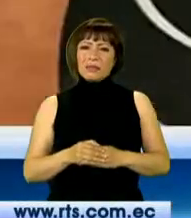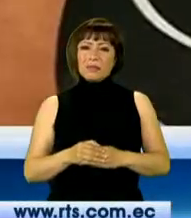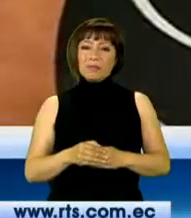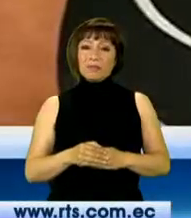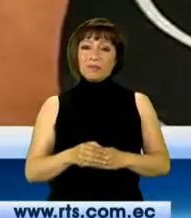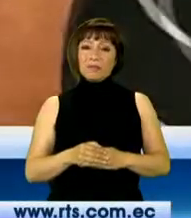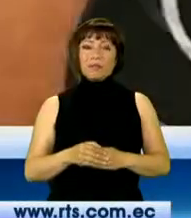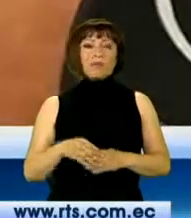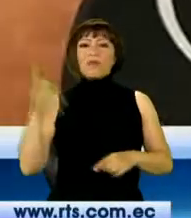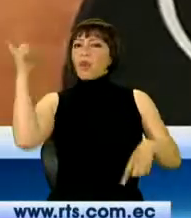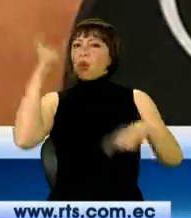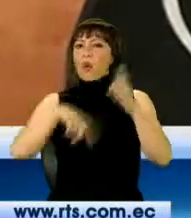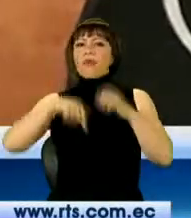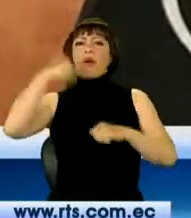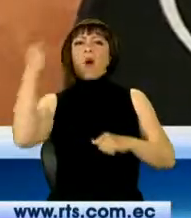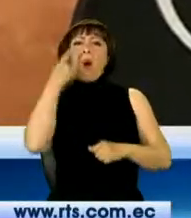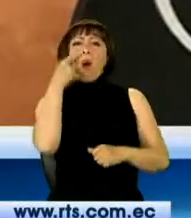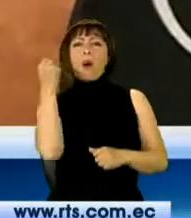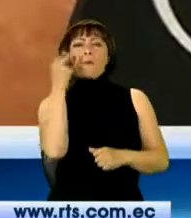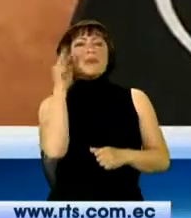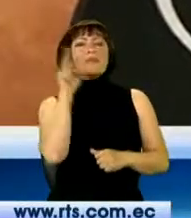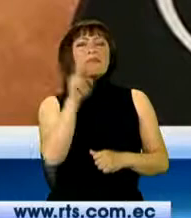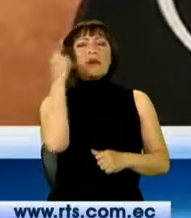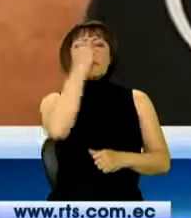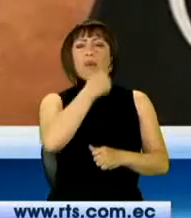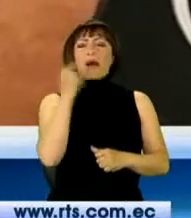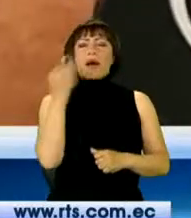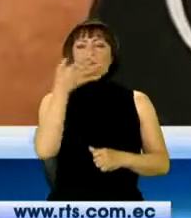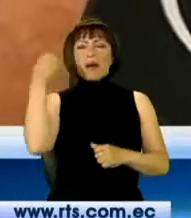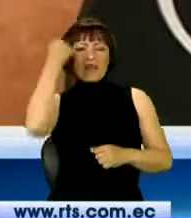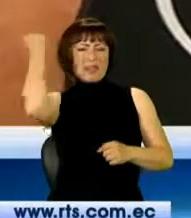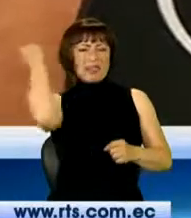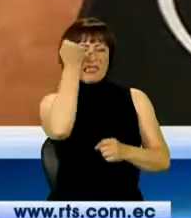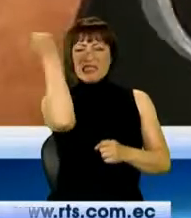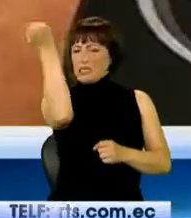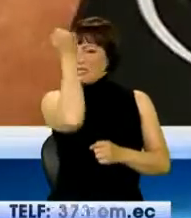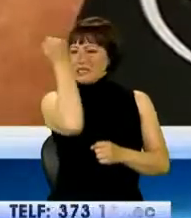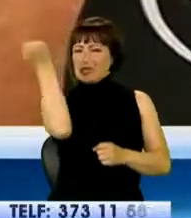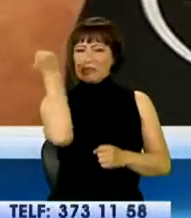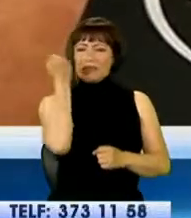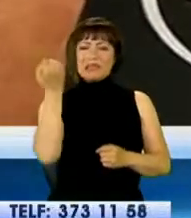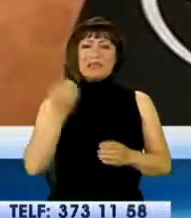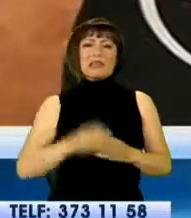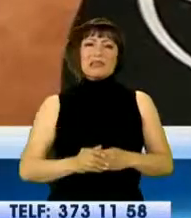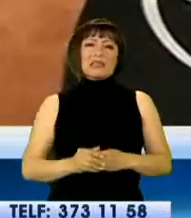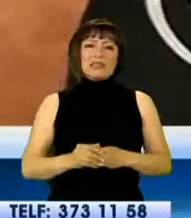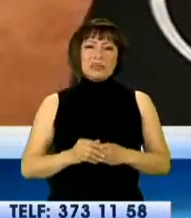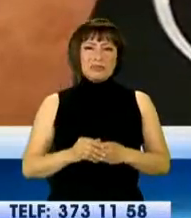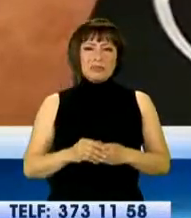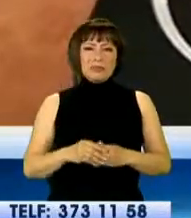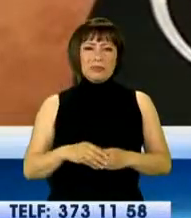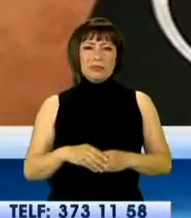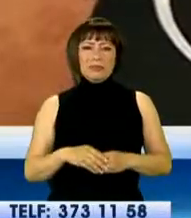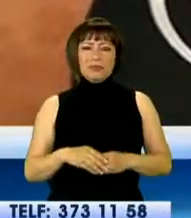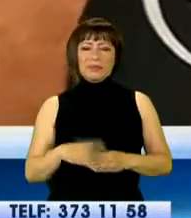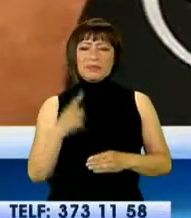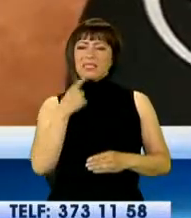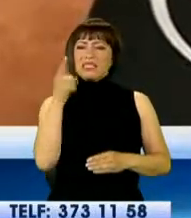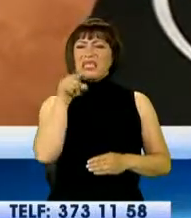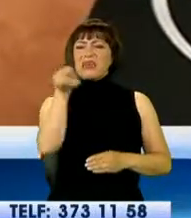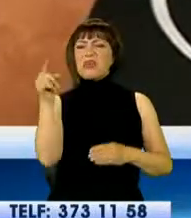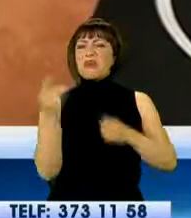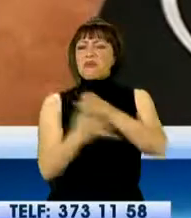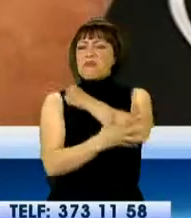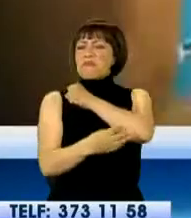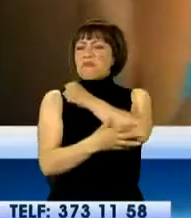nadie te mire yo te voy a torturar hasta que tú dices no me retires los cargos porque una muerta de hambre como tú no me va